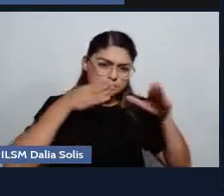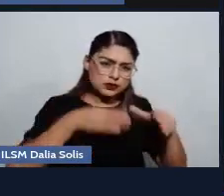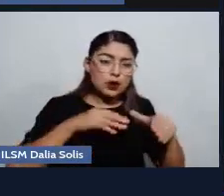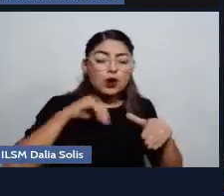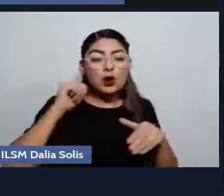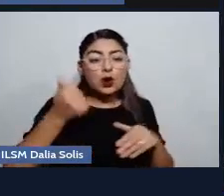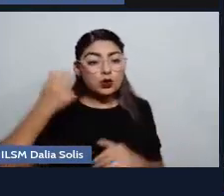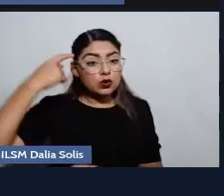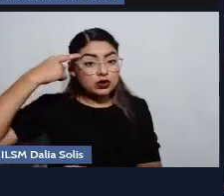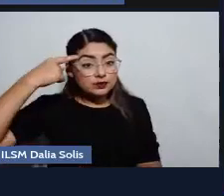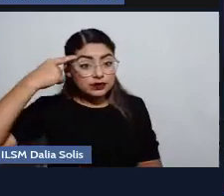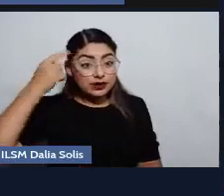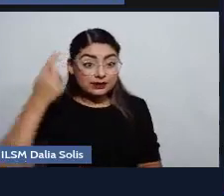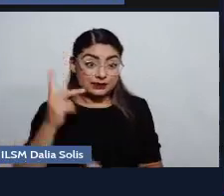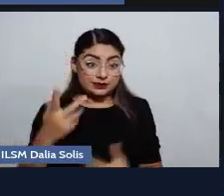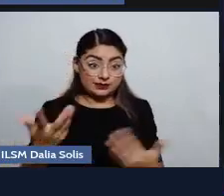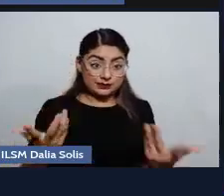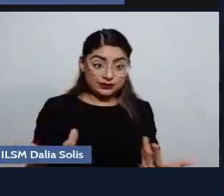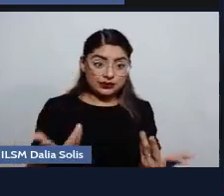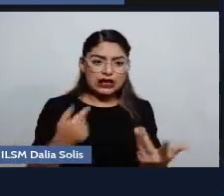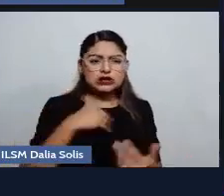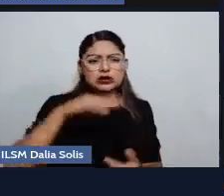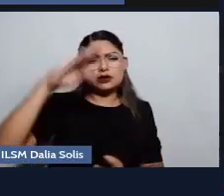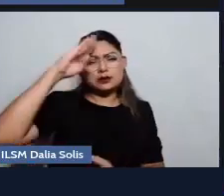Entonces, yo creo que sí es importante también